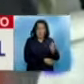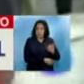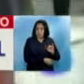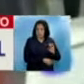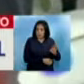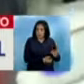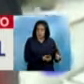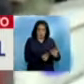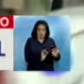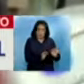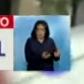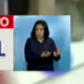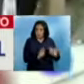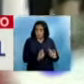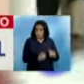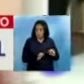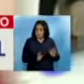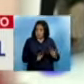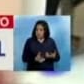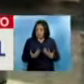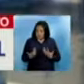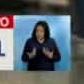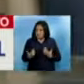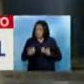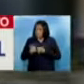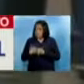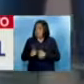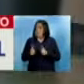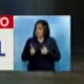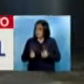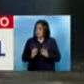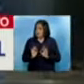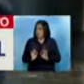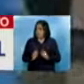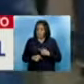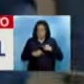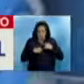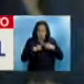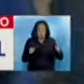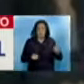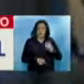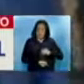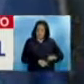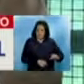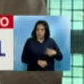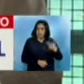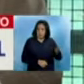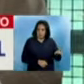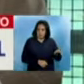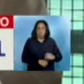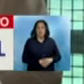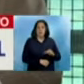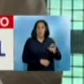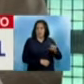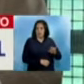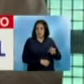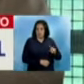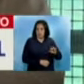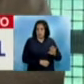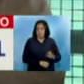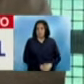tiene respuesta, todo indica que la relación va mejor que nunca. Así lo anunció el hijo de la socialité, Enrique